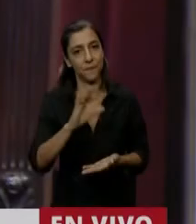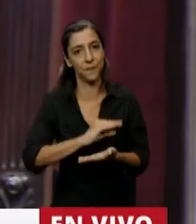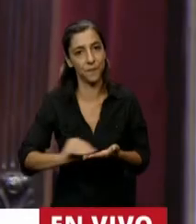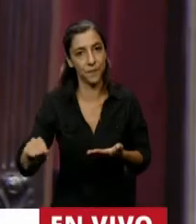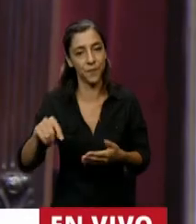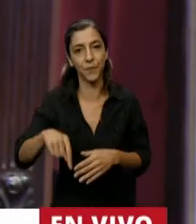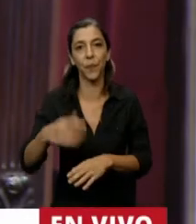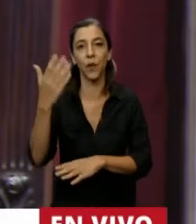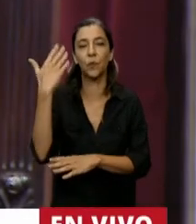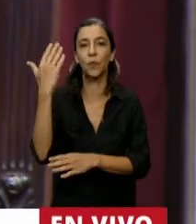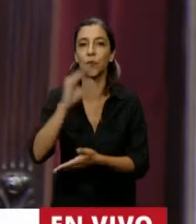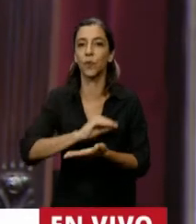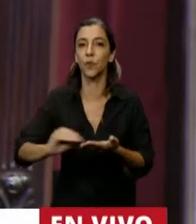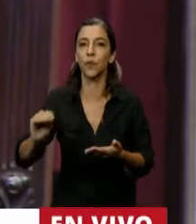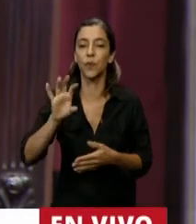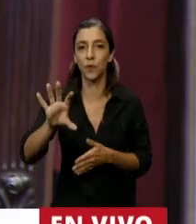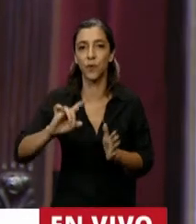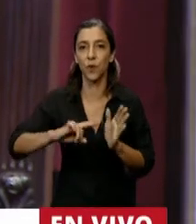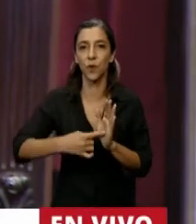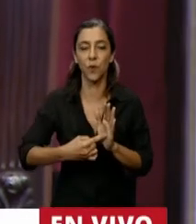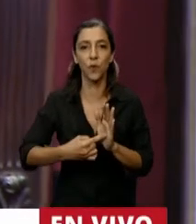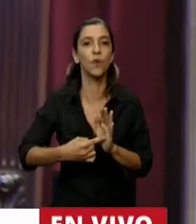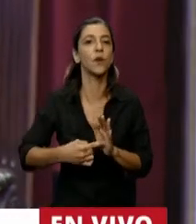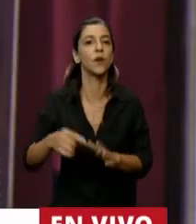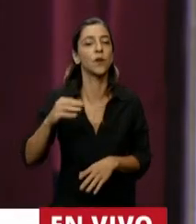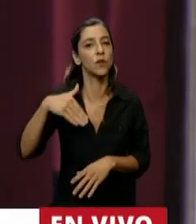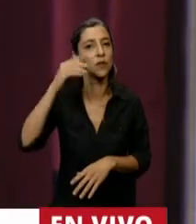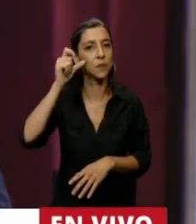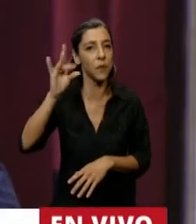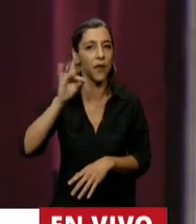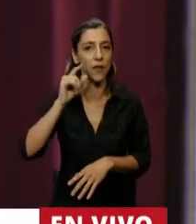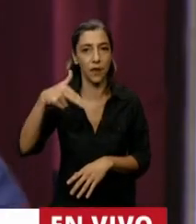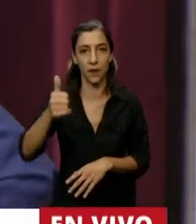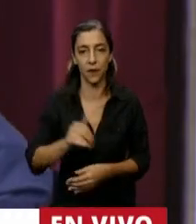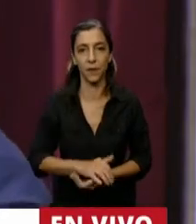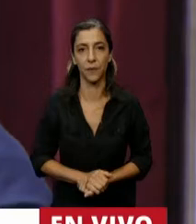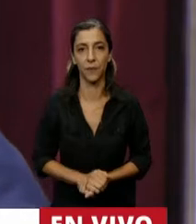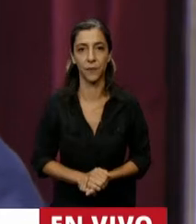uso de la palabra el diputado por la provincia de Buenos Aires, Martín Nicolás Medina.